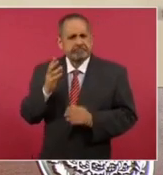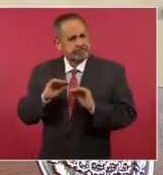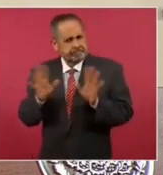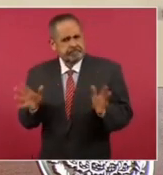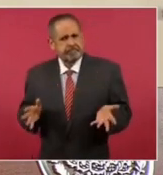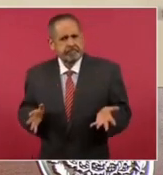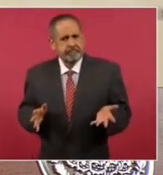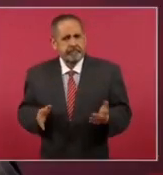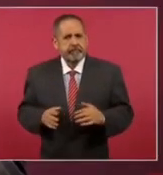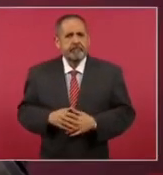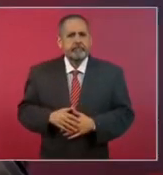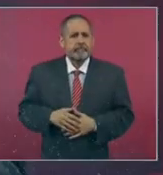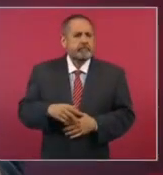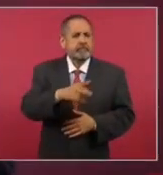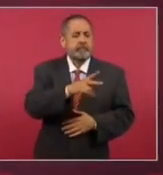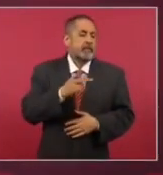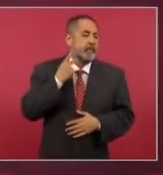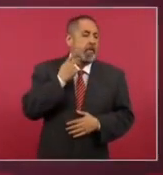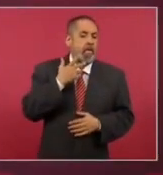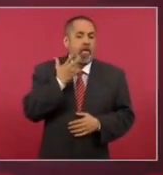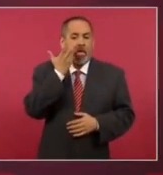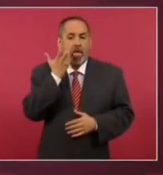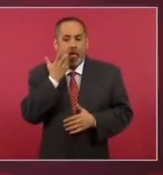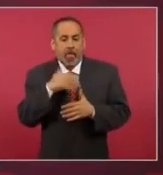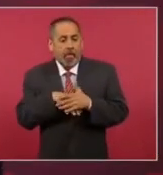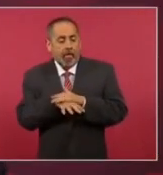No a la política robalera.